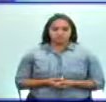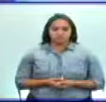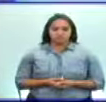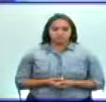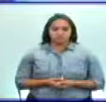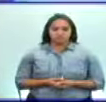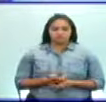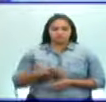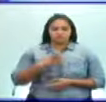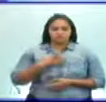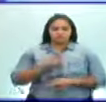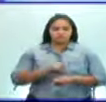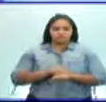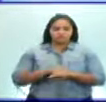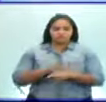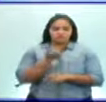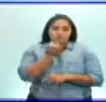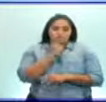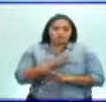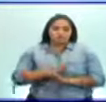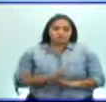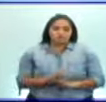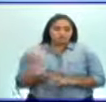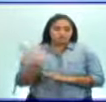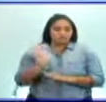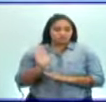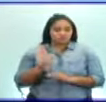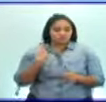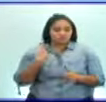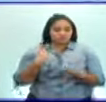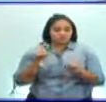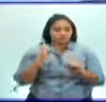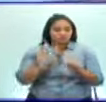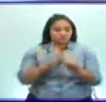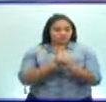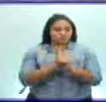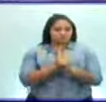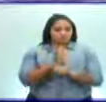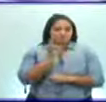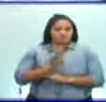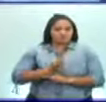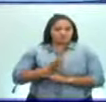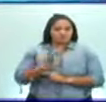No tenemos tiempo para más, nos estamos despidiendo, hasta un próximo encuentro, siempre recordando